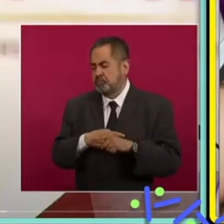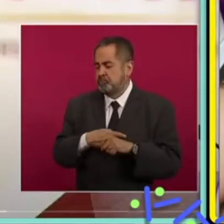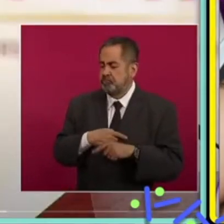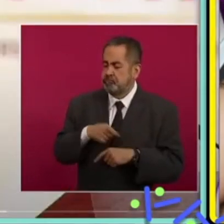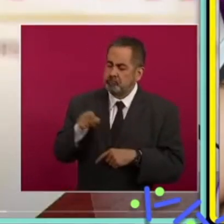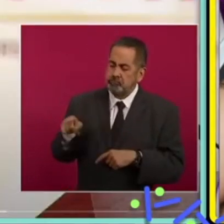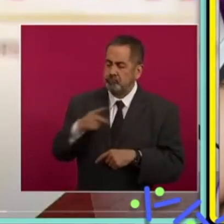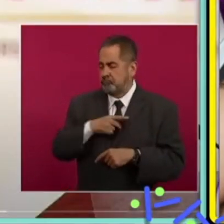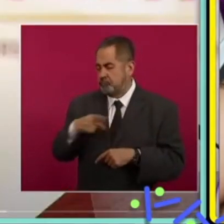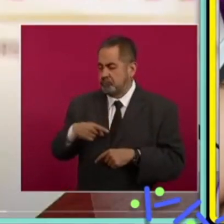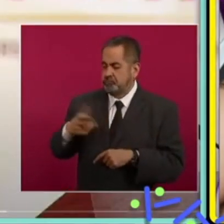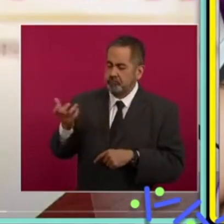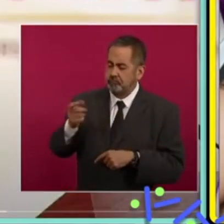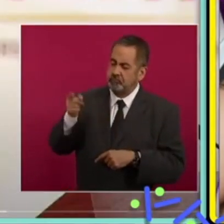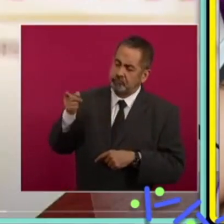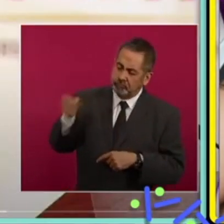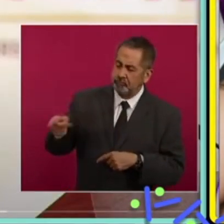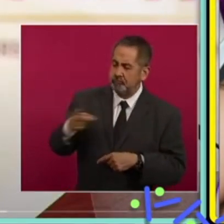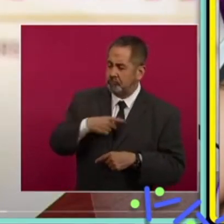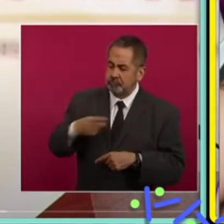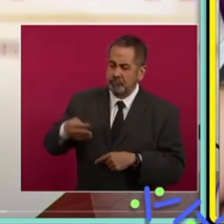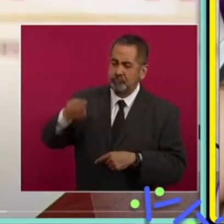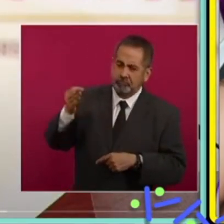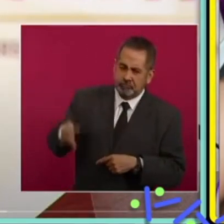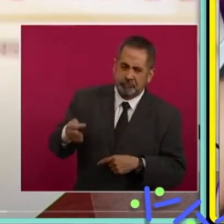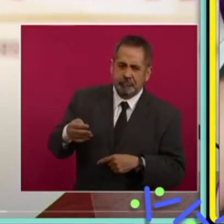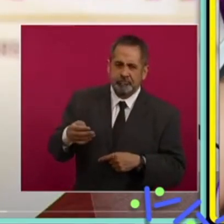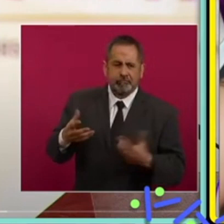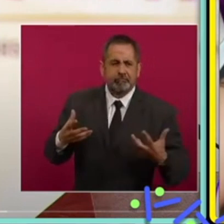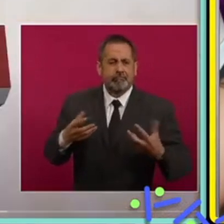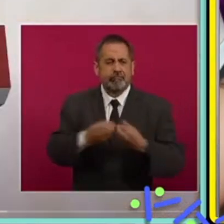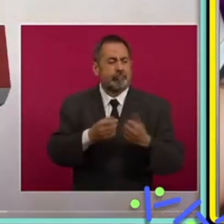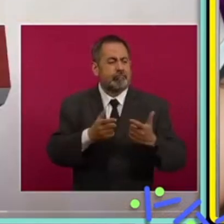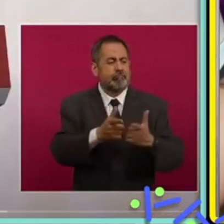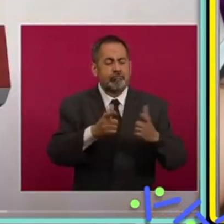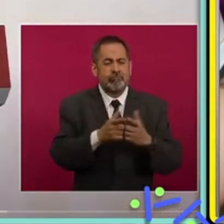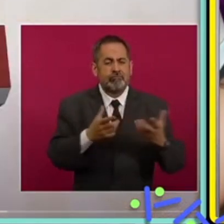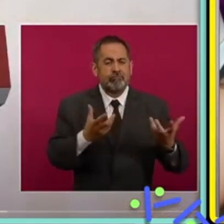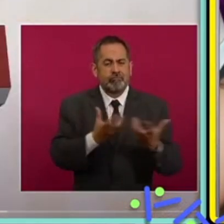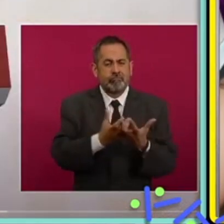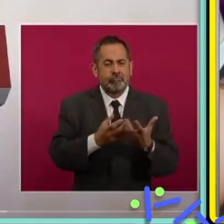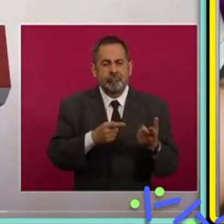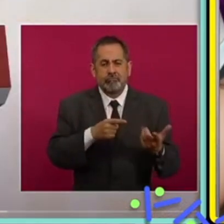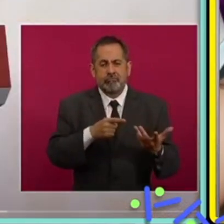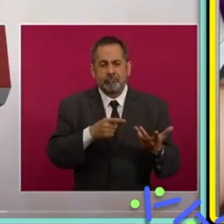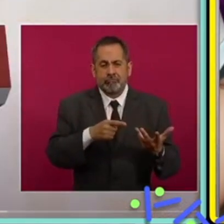el que se acepte la participación de un grupo